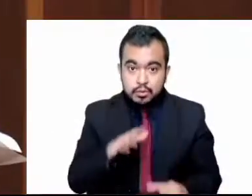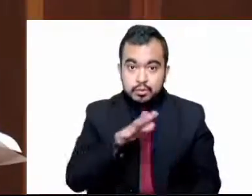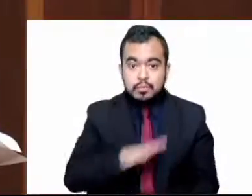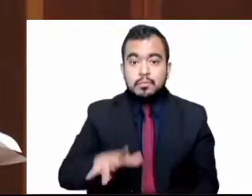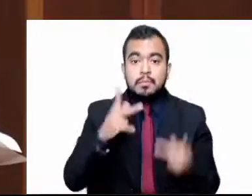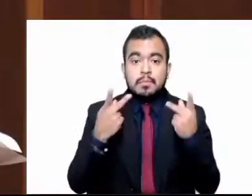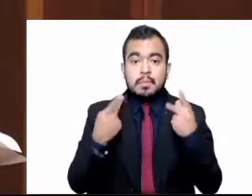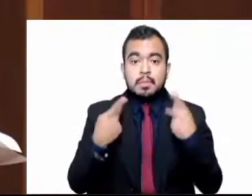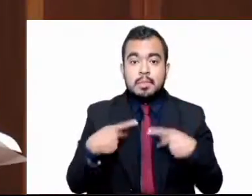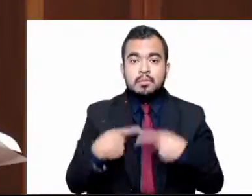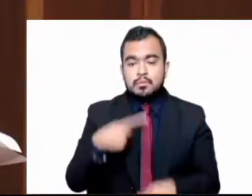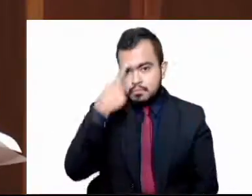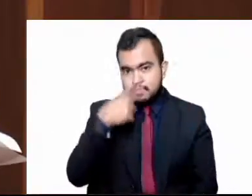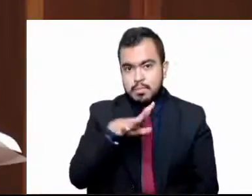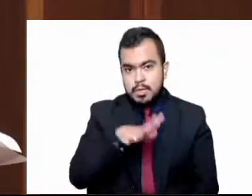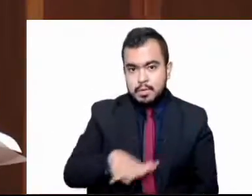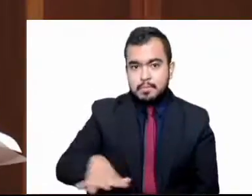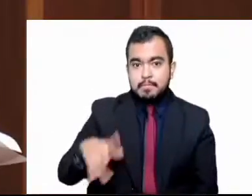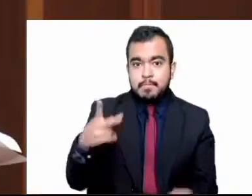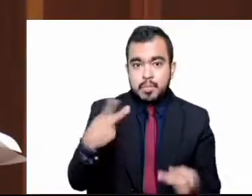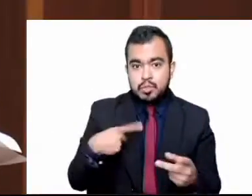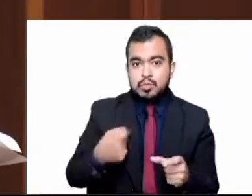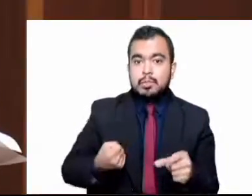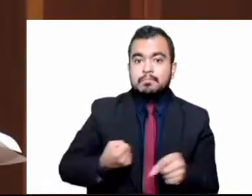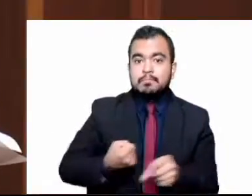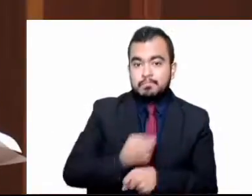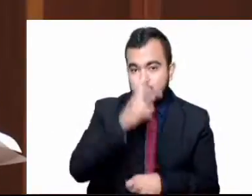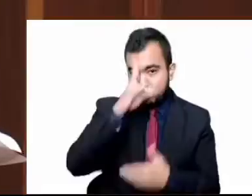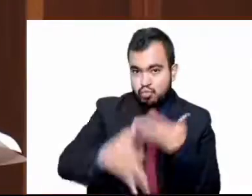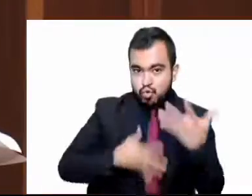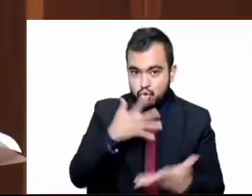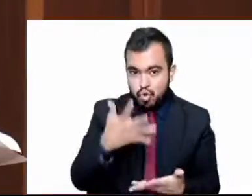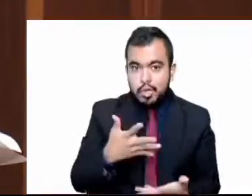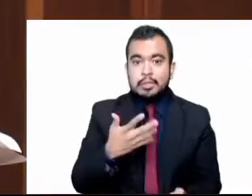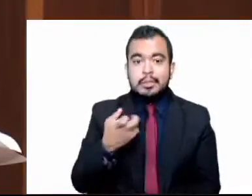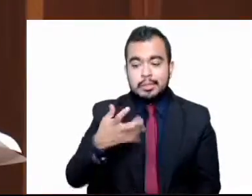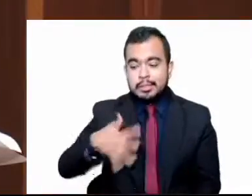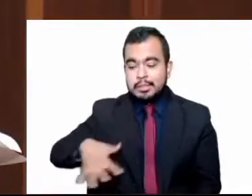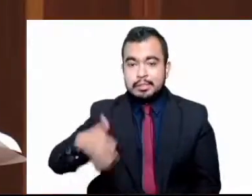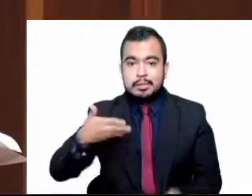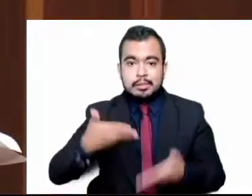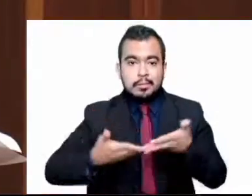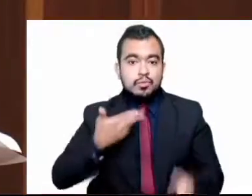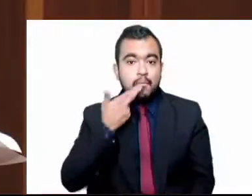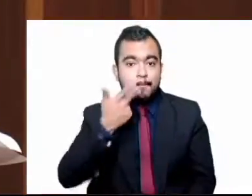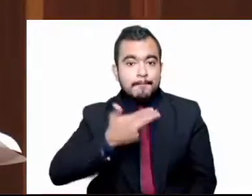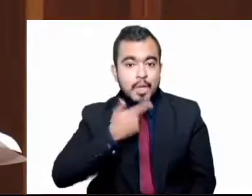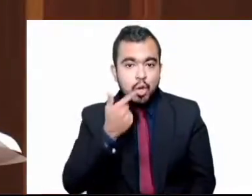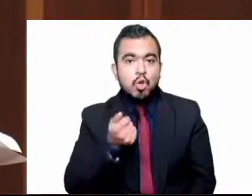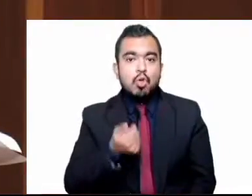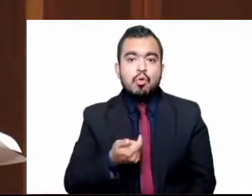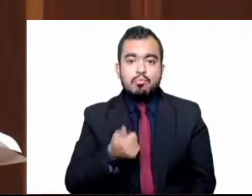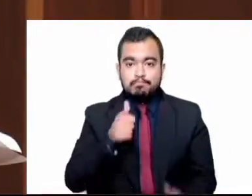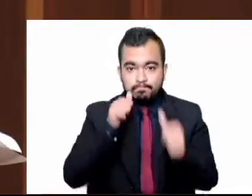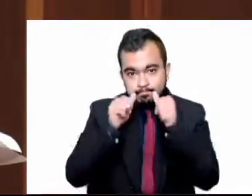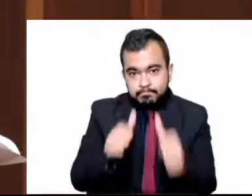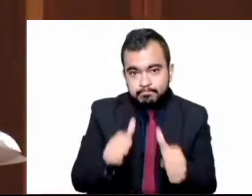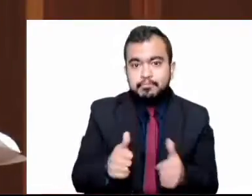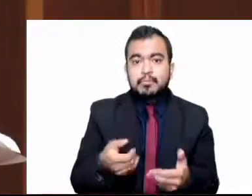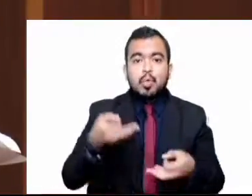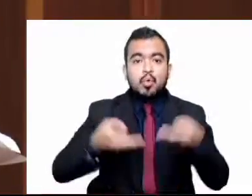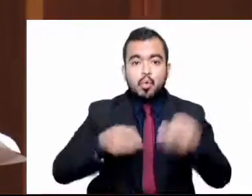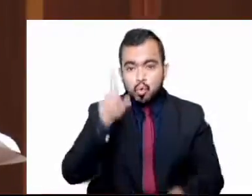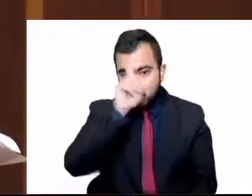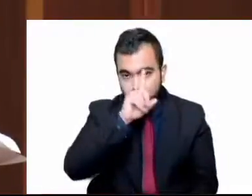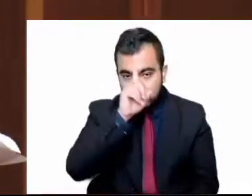víctimas, proporcionando o mejorando los servicios esenciales, tales como la asistencia y orientación jurídica, psicológica y